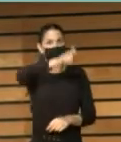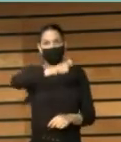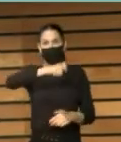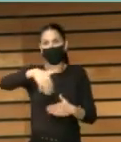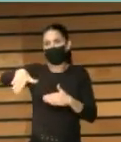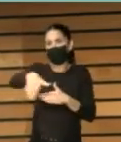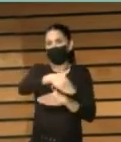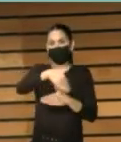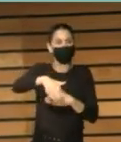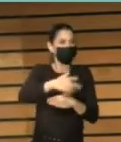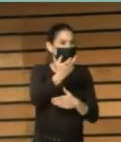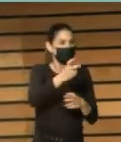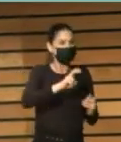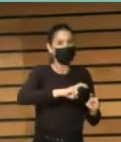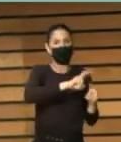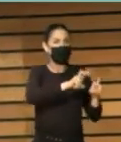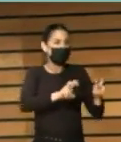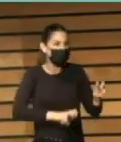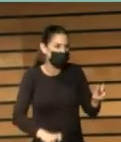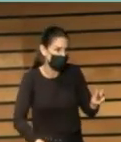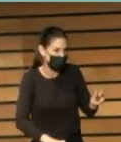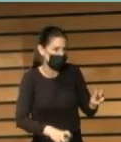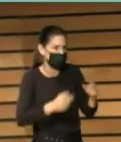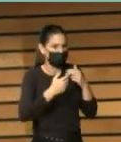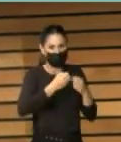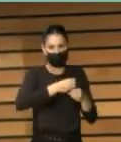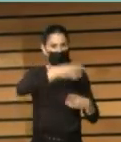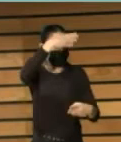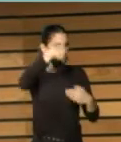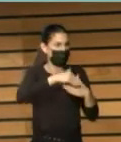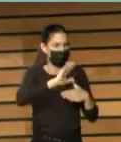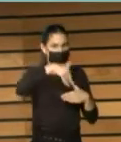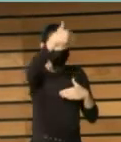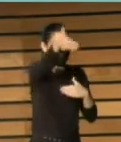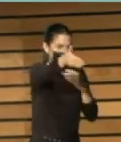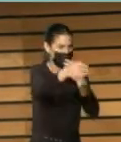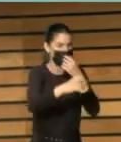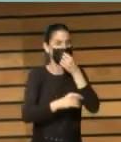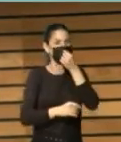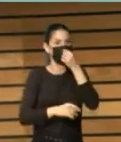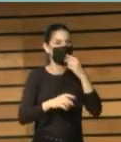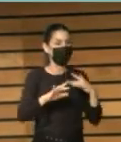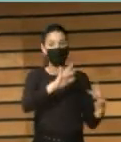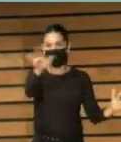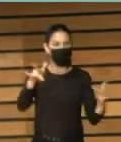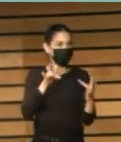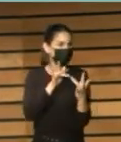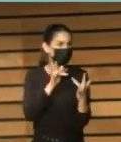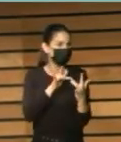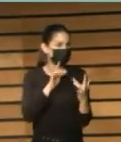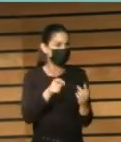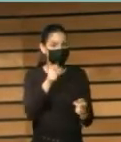todo el día en las escaleras de la Pontificia que tenemos enfrente, de la clerecía, y exponen en 15 minutos un